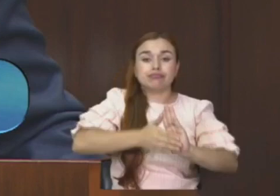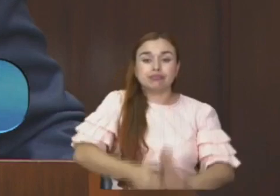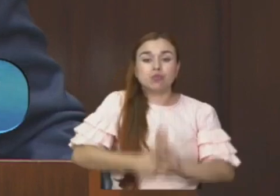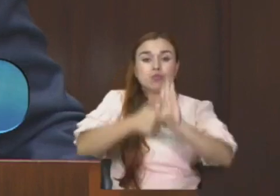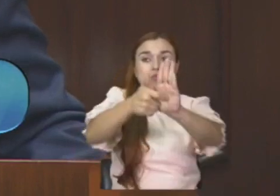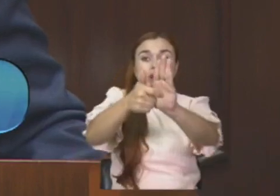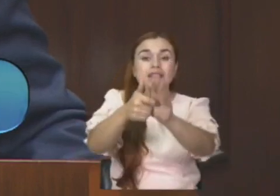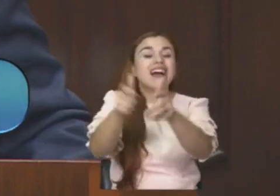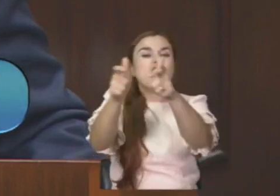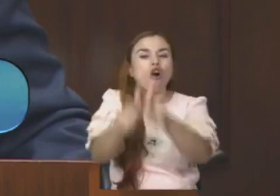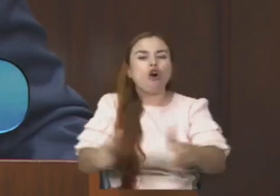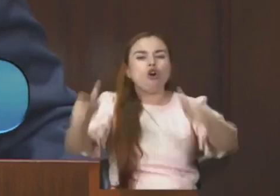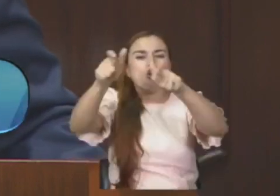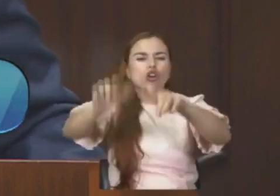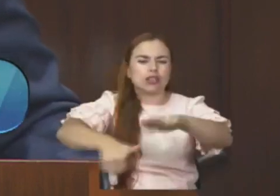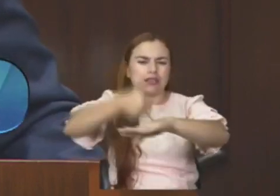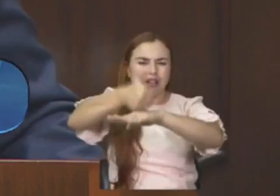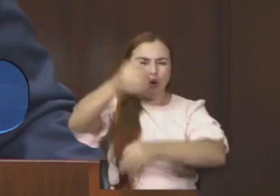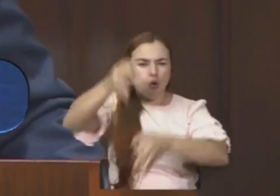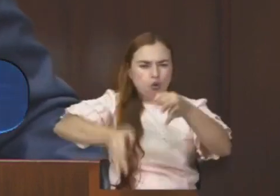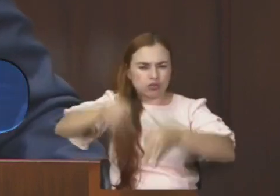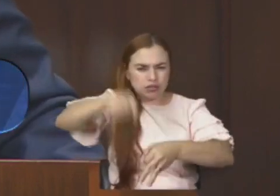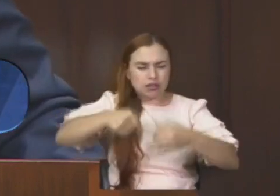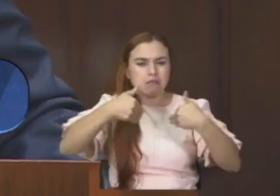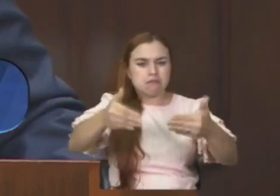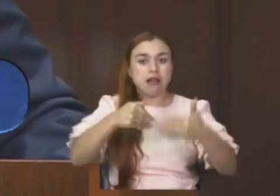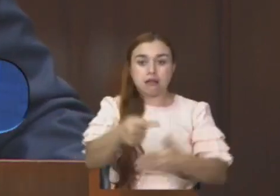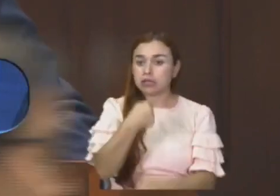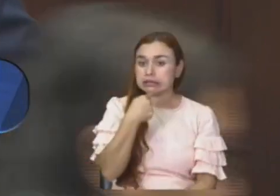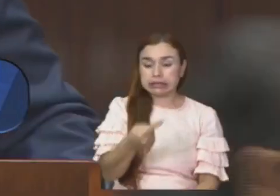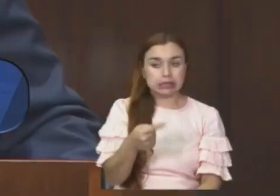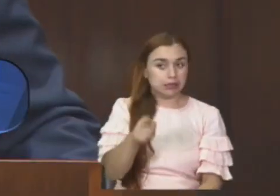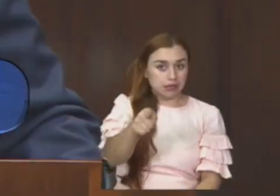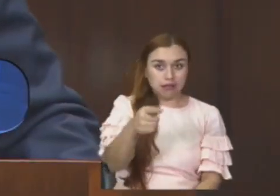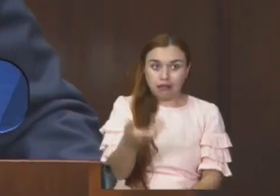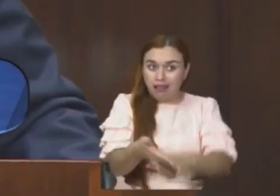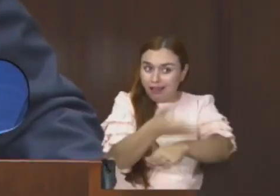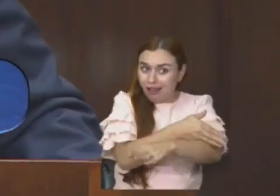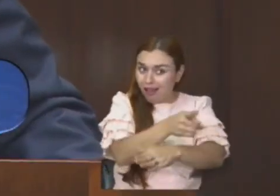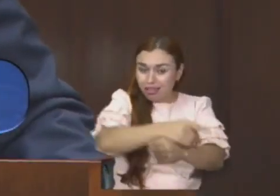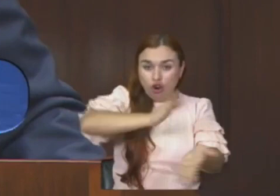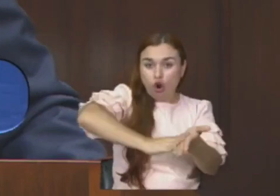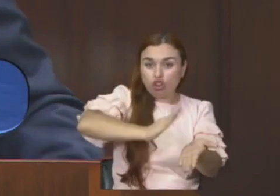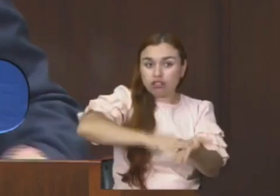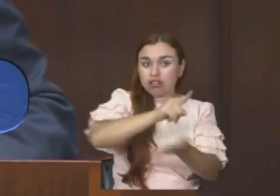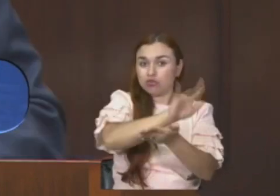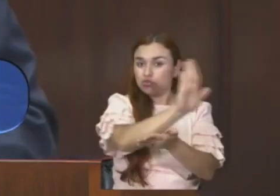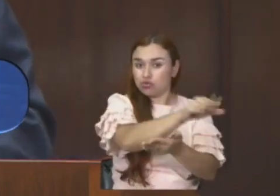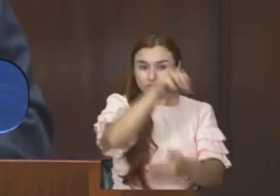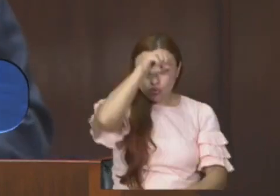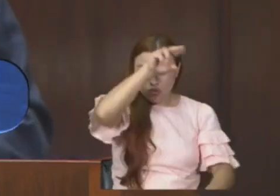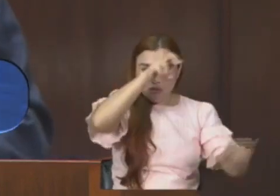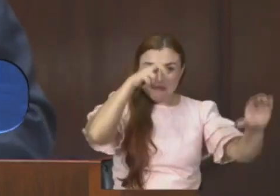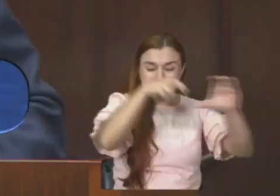Justicia de Panamá que declaró inconstitucional el contrato Ley 9 de